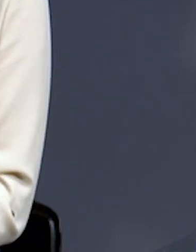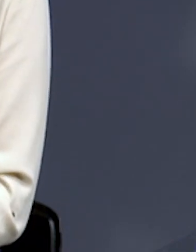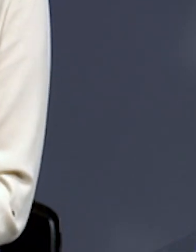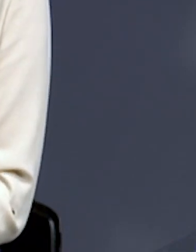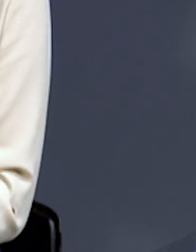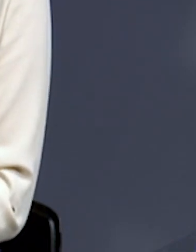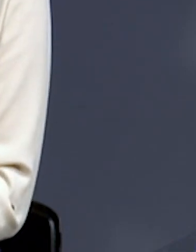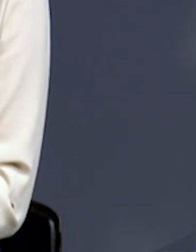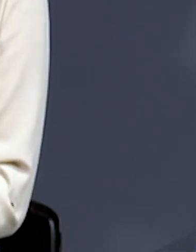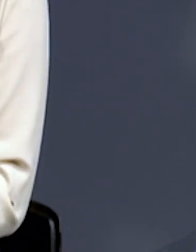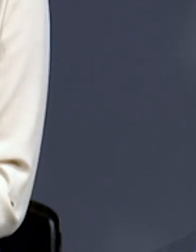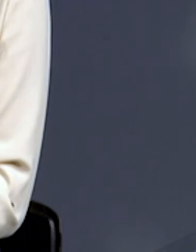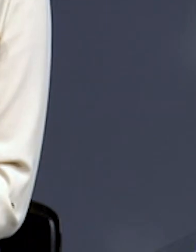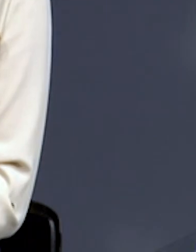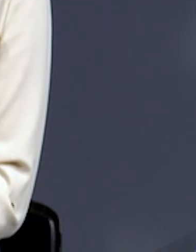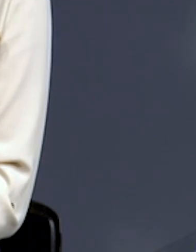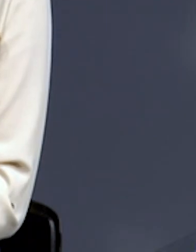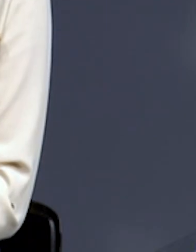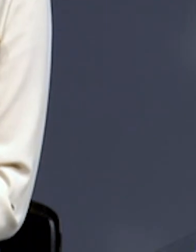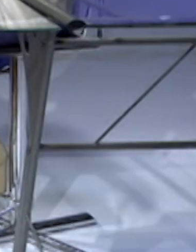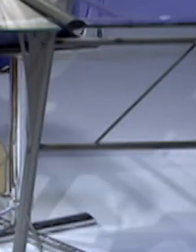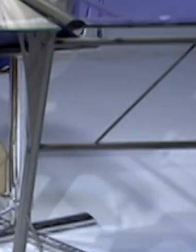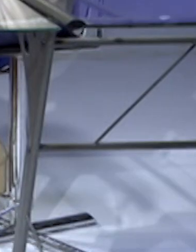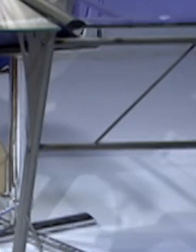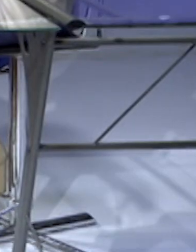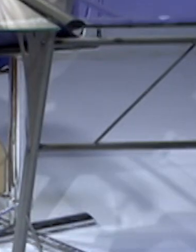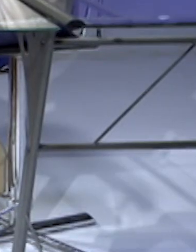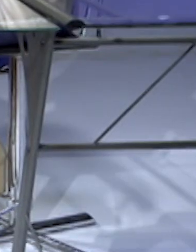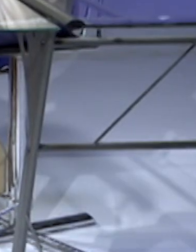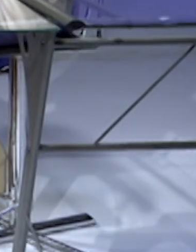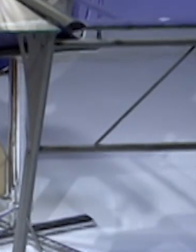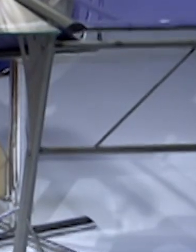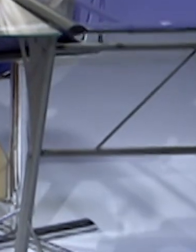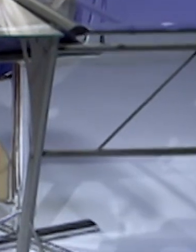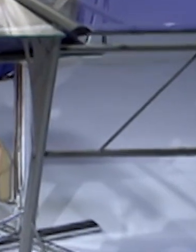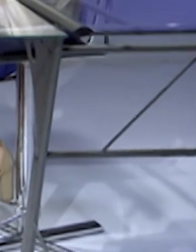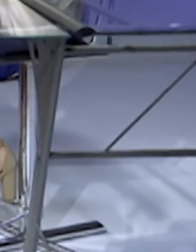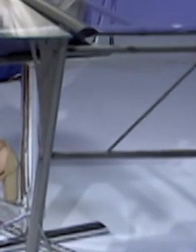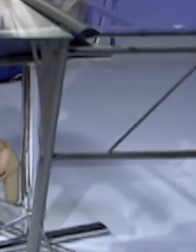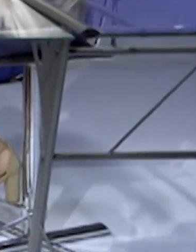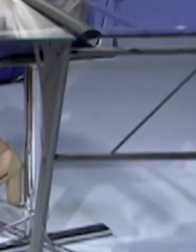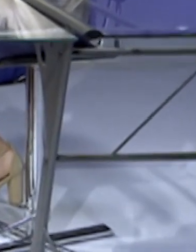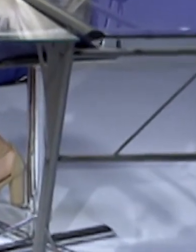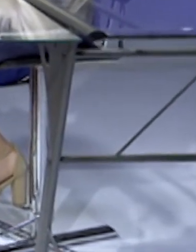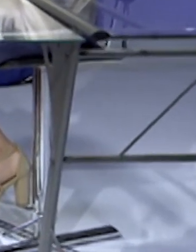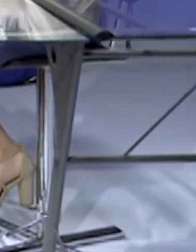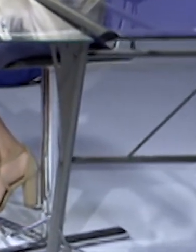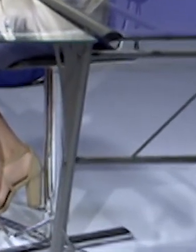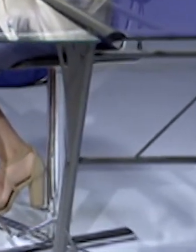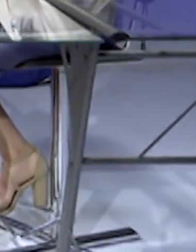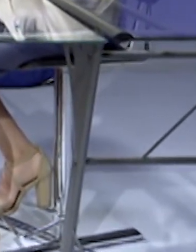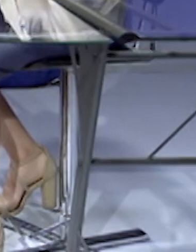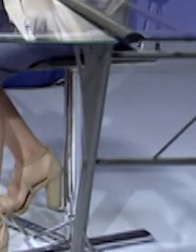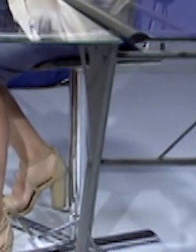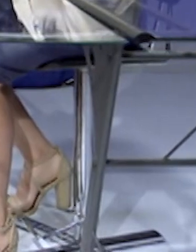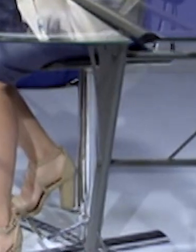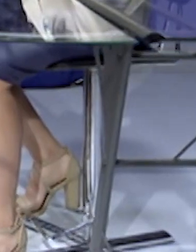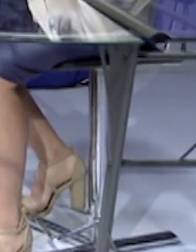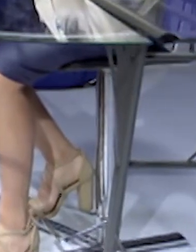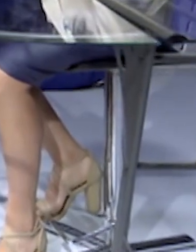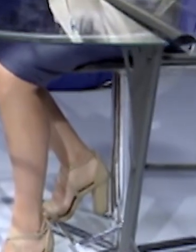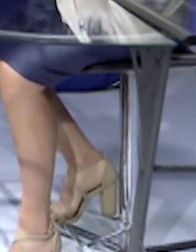Sí. Bueno, vamos a ver, técnicamente es importante que le enseñemos a la gente que el duelo tiene